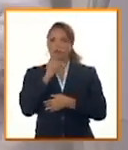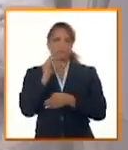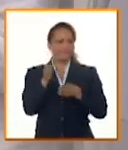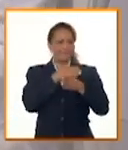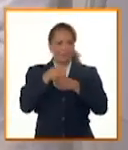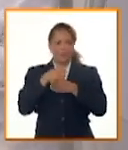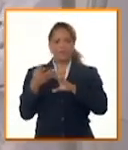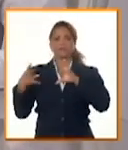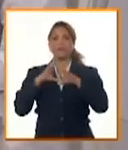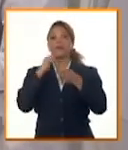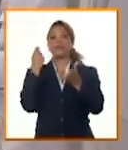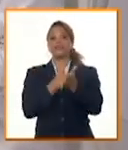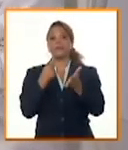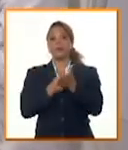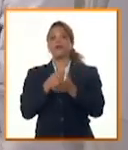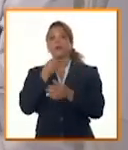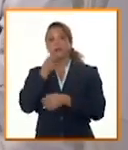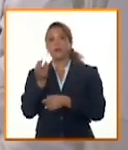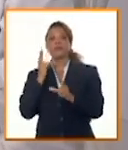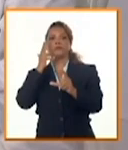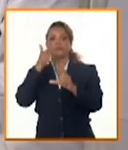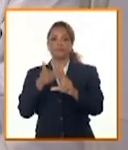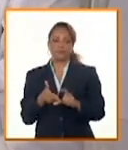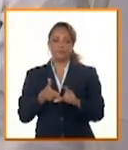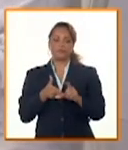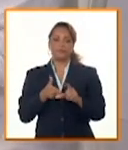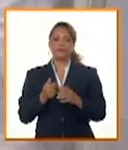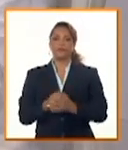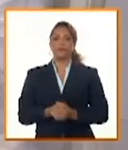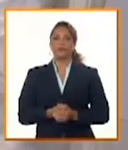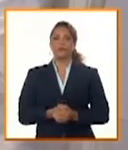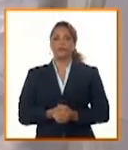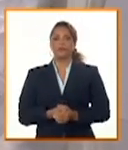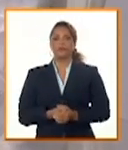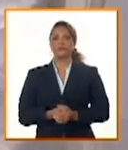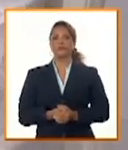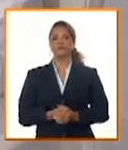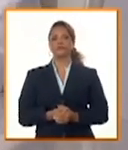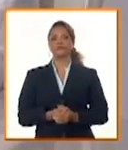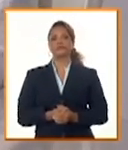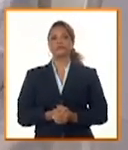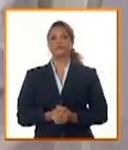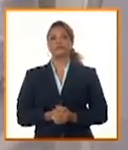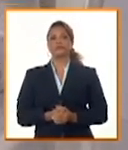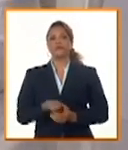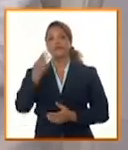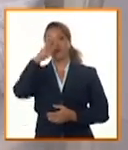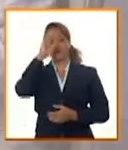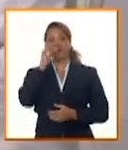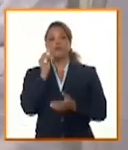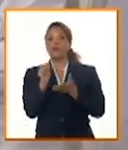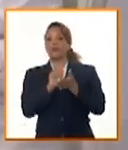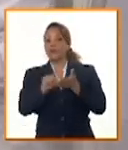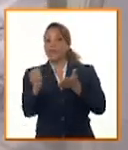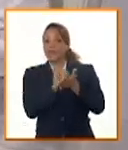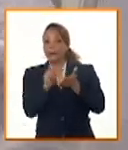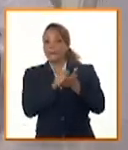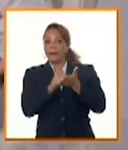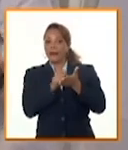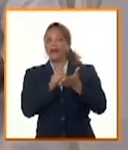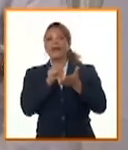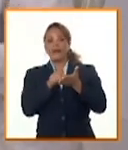por eso es decir con tarjetas chip que emiten ellos mismos las tarjetas que los cubanos decimos el raspadito pero son las tarjeticas